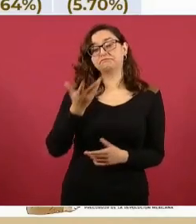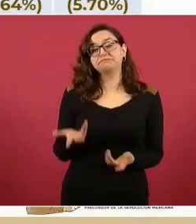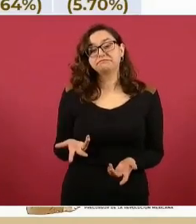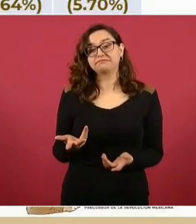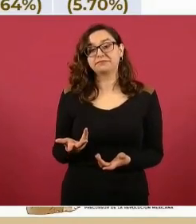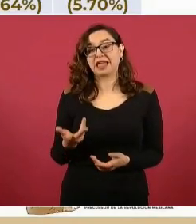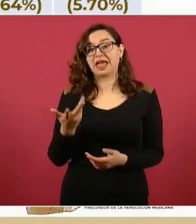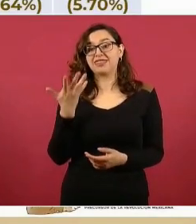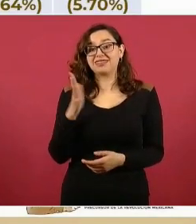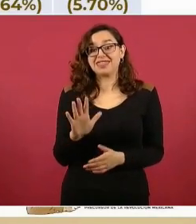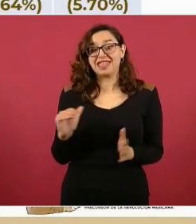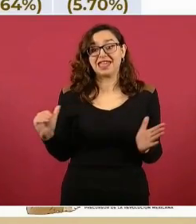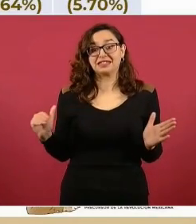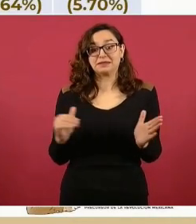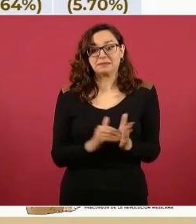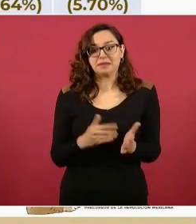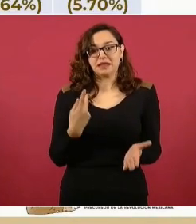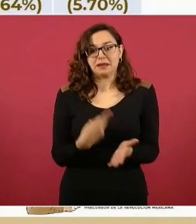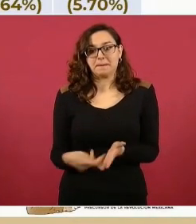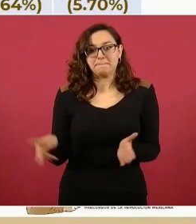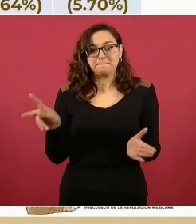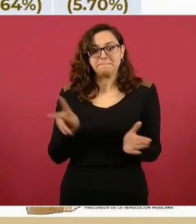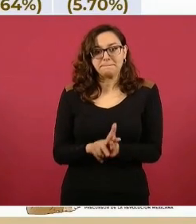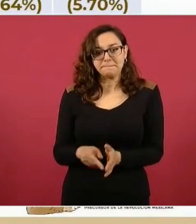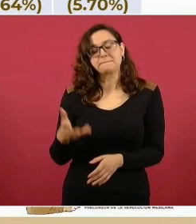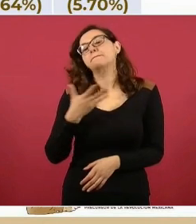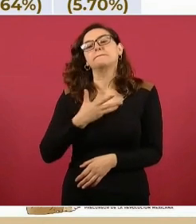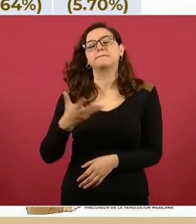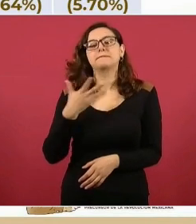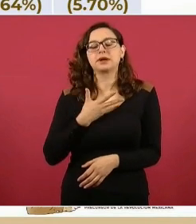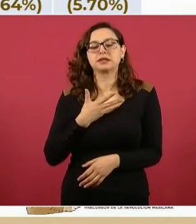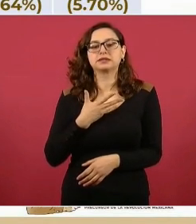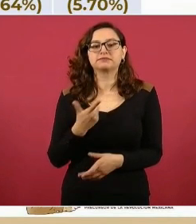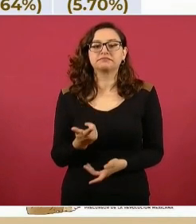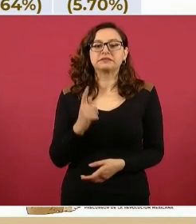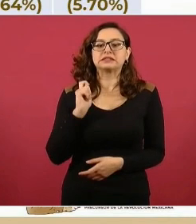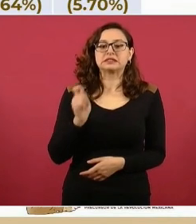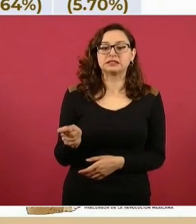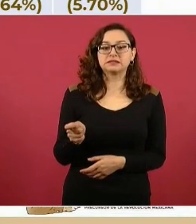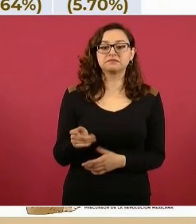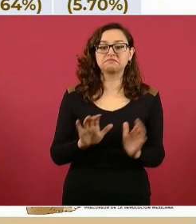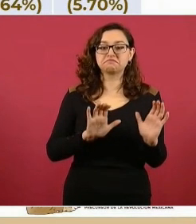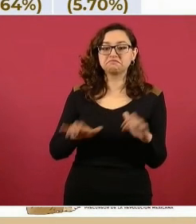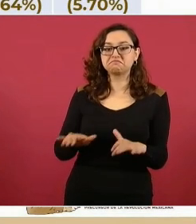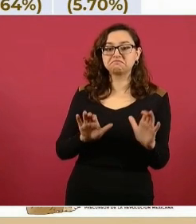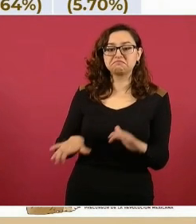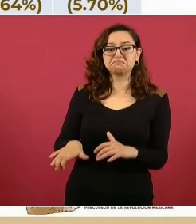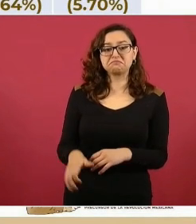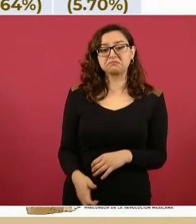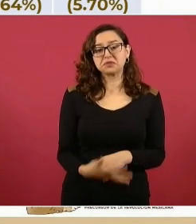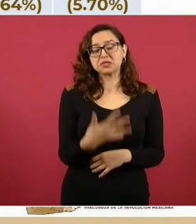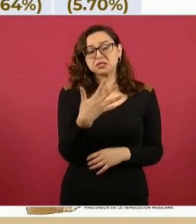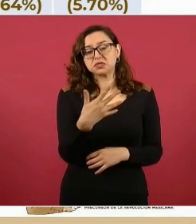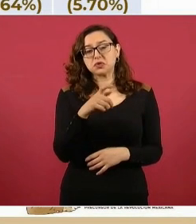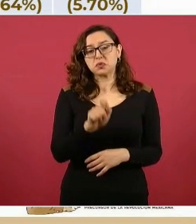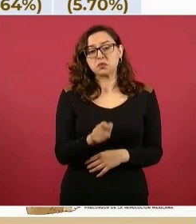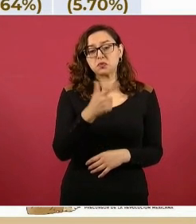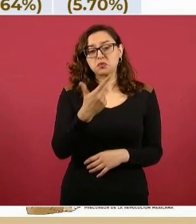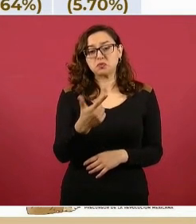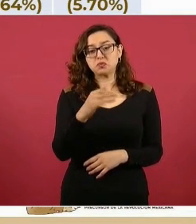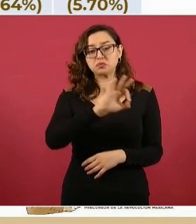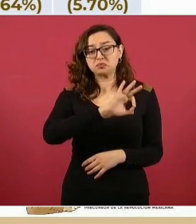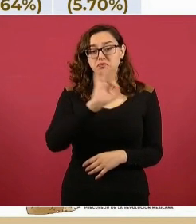10.495 plazas vacantes que se han ofrecido es decir solamente el 5.7 por ciento